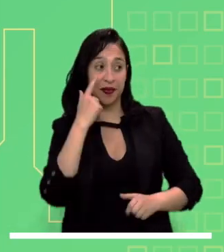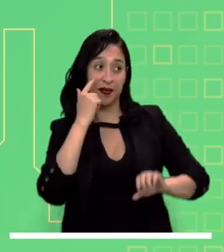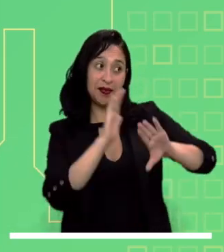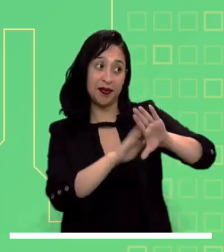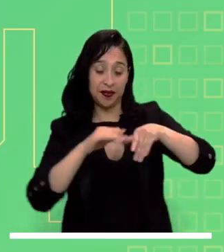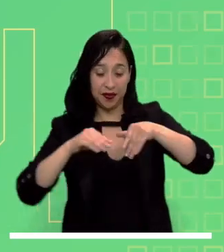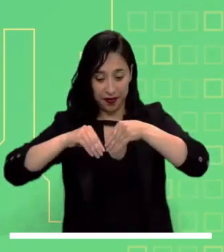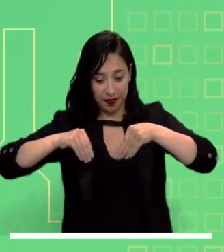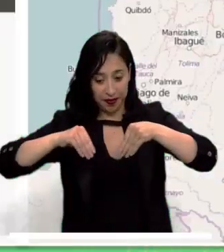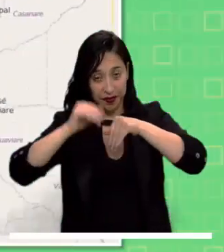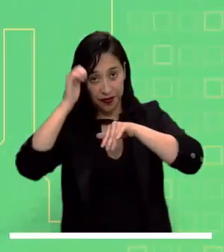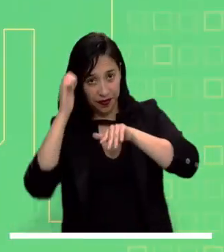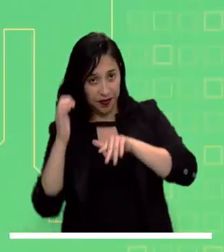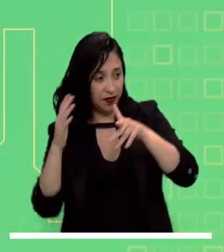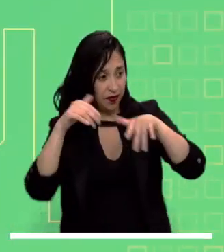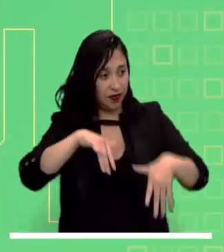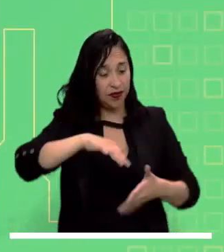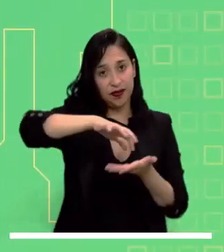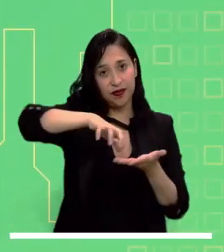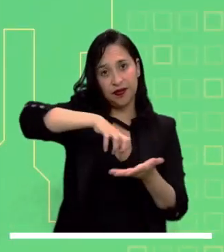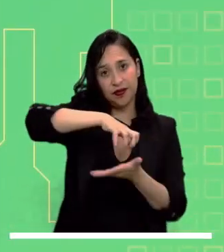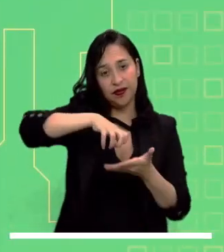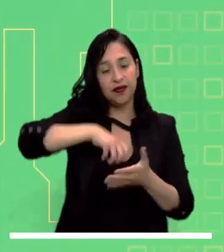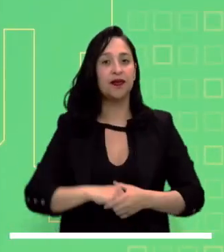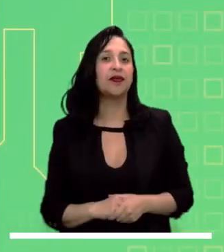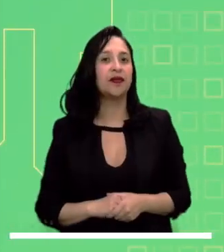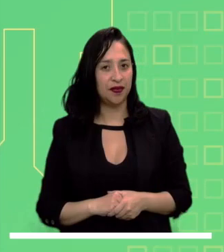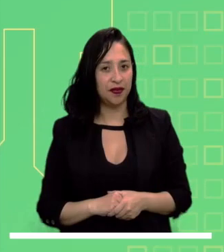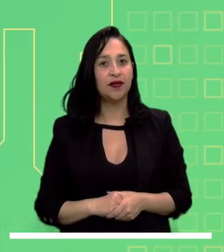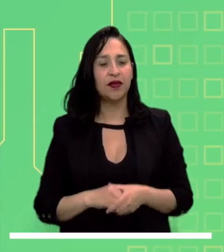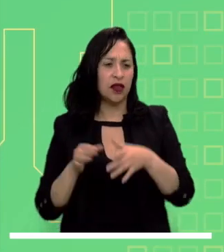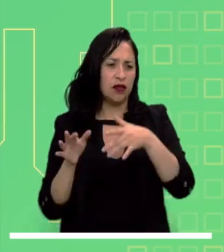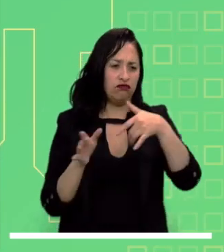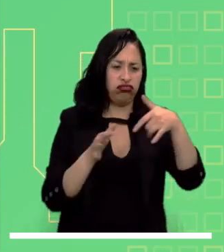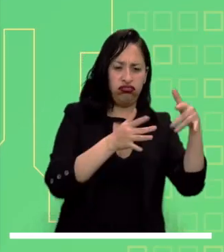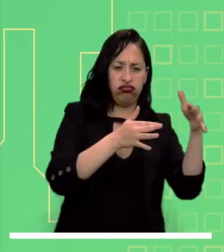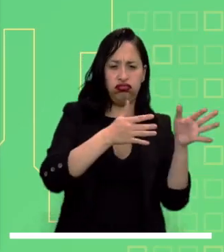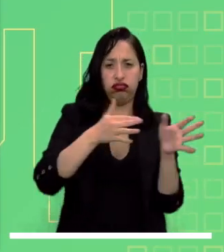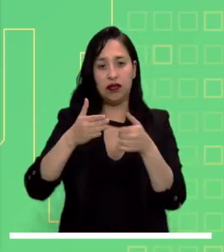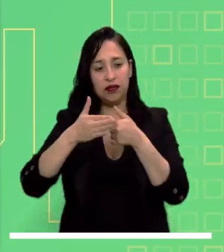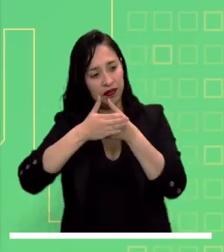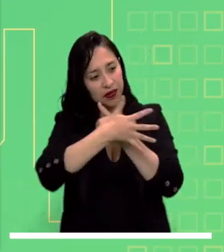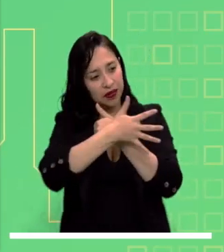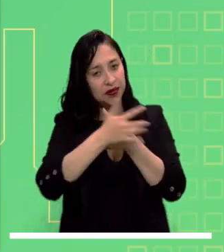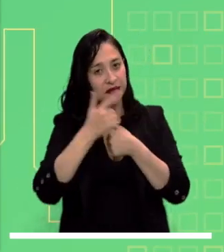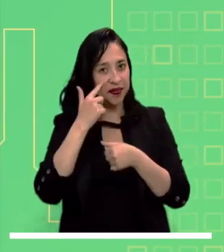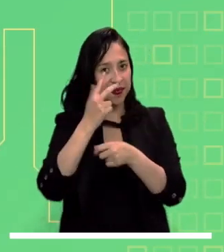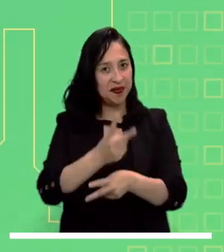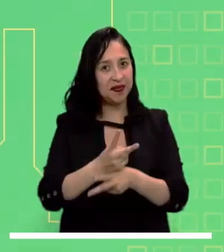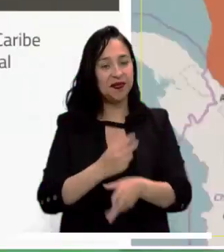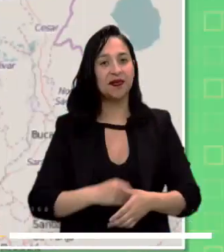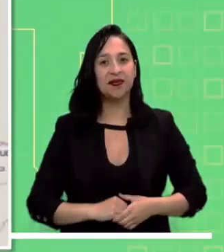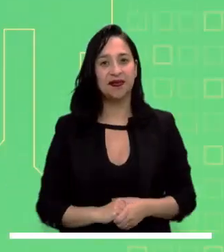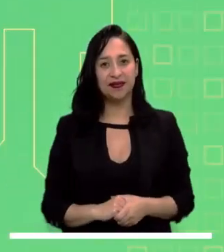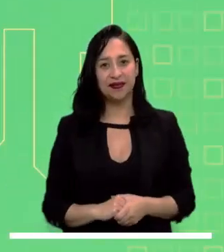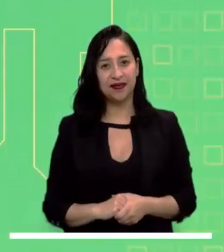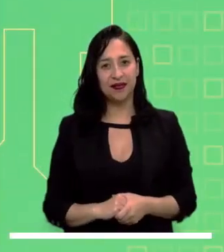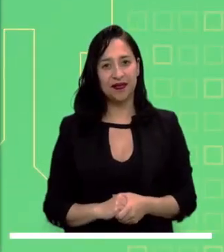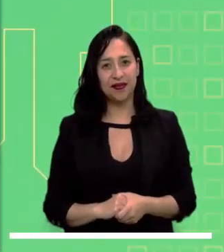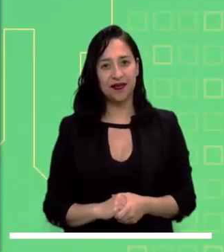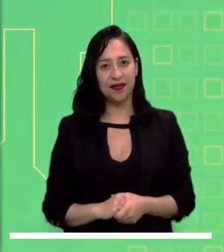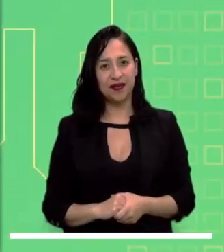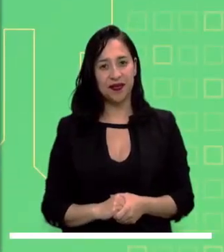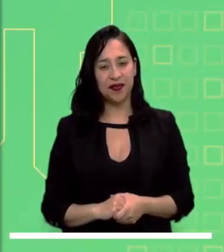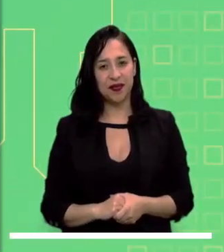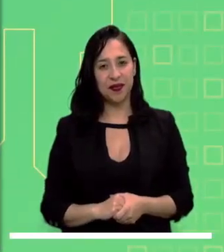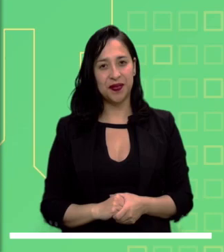departamentos de Antioquia, Boyacá y Cundinamarca. Alerta roja por probabilidad de deslizamientos de tierra en Santander. Alerta naranja